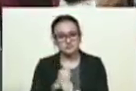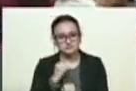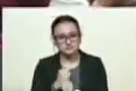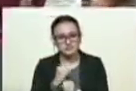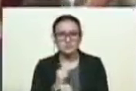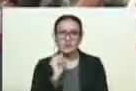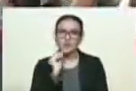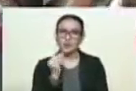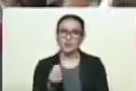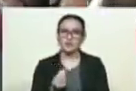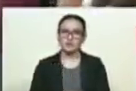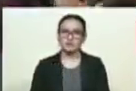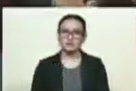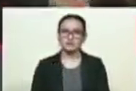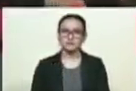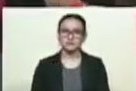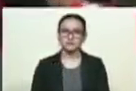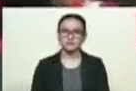Juvenil.